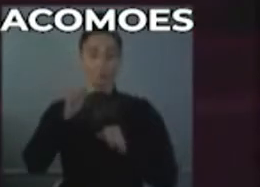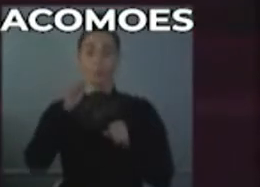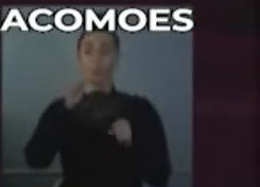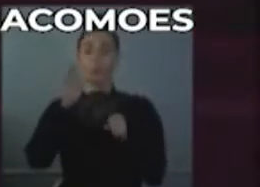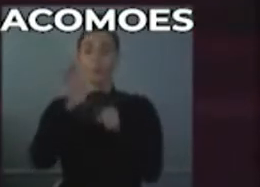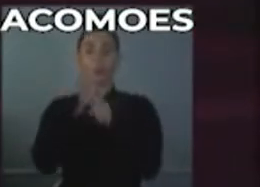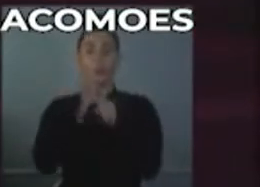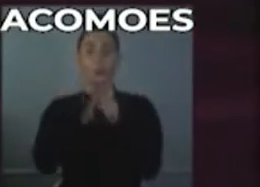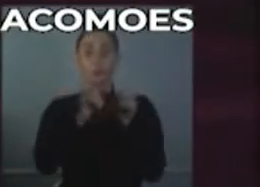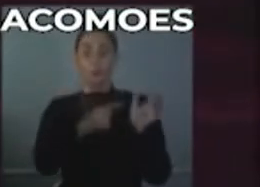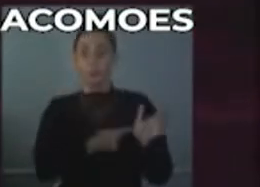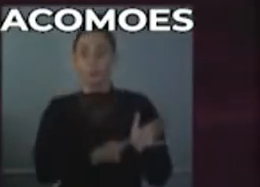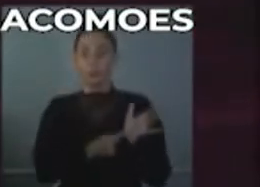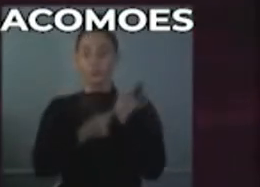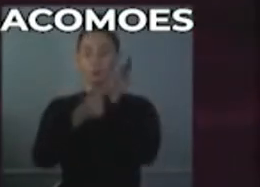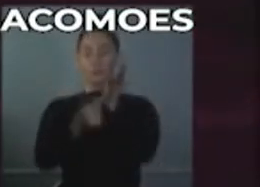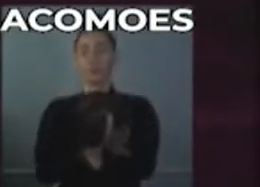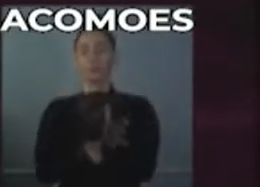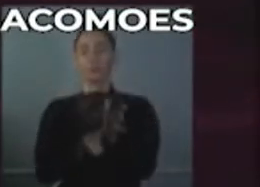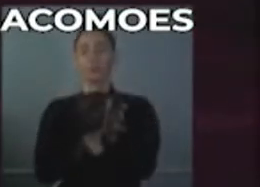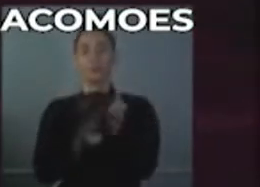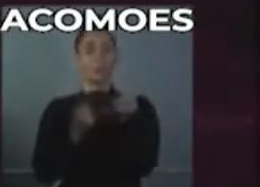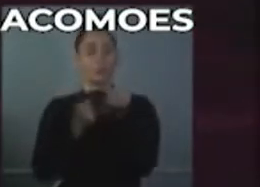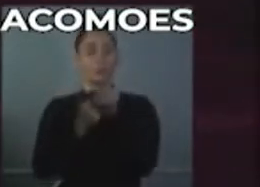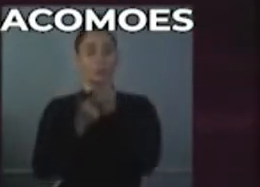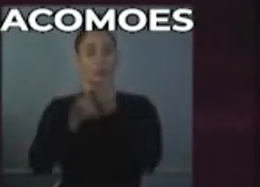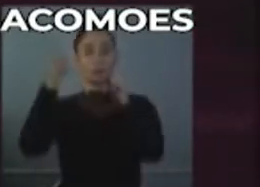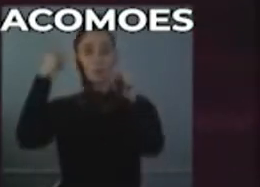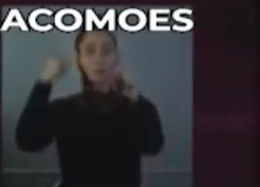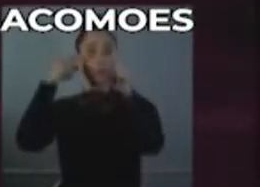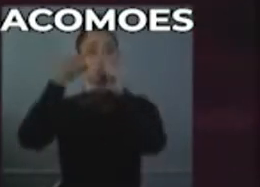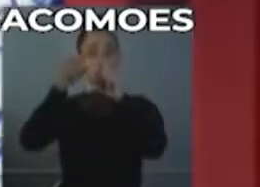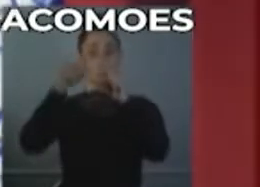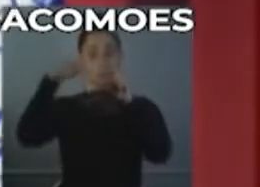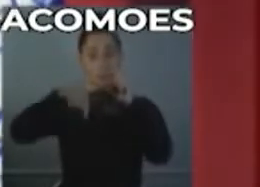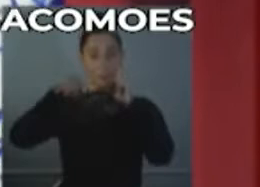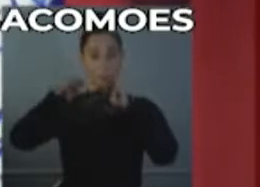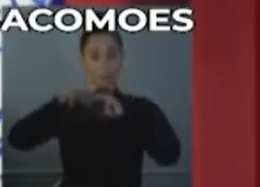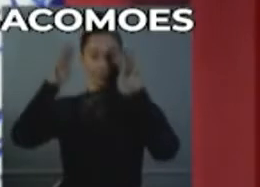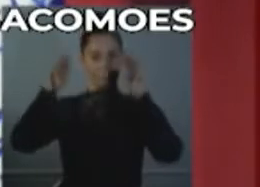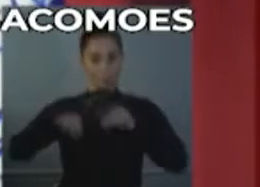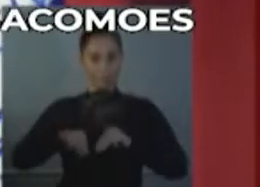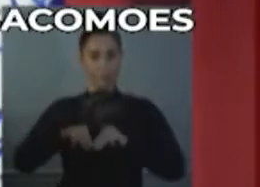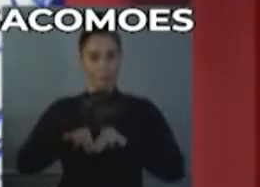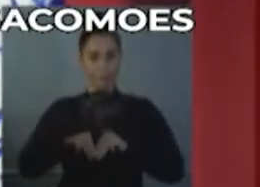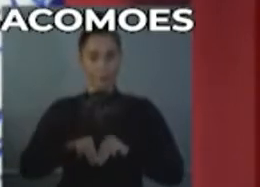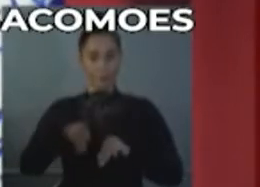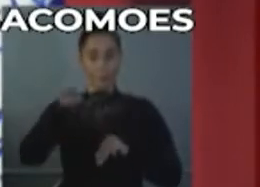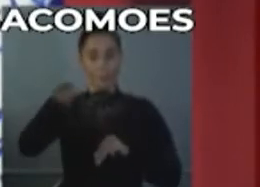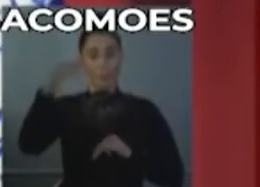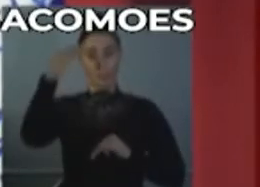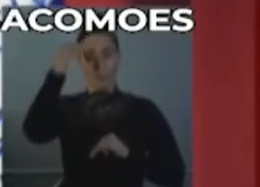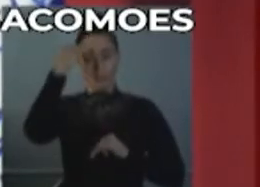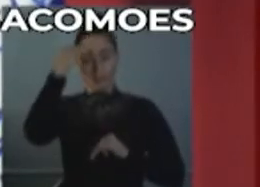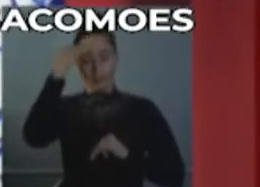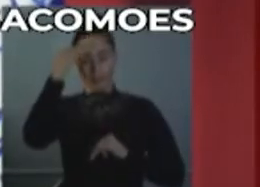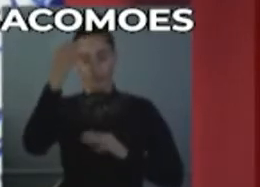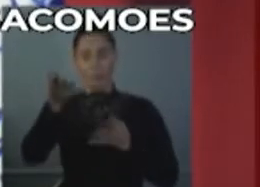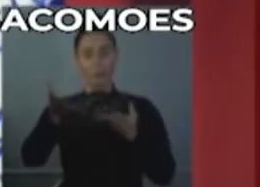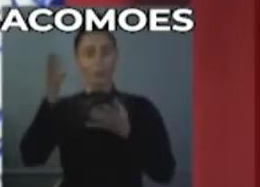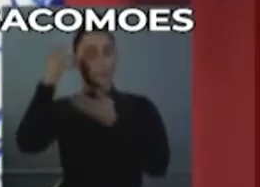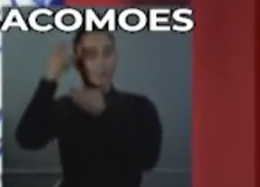compromiso público de nuestros objetivos ministeriales y convencido de la causa de las